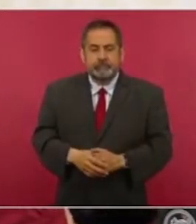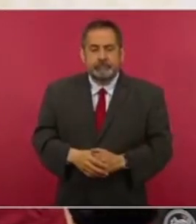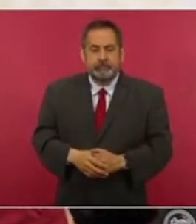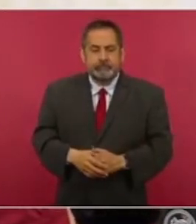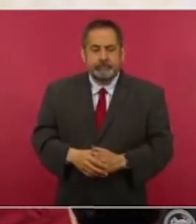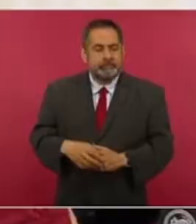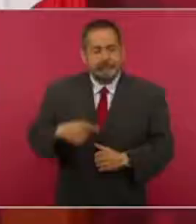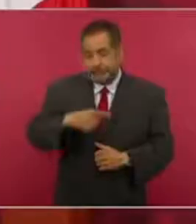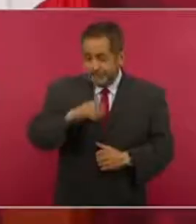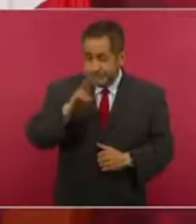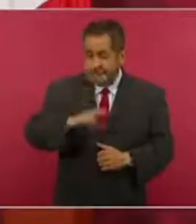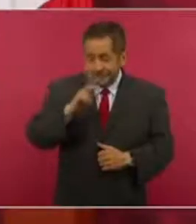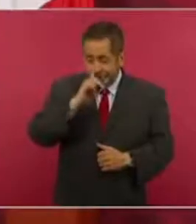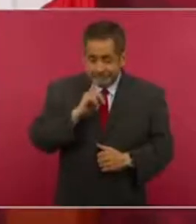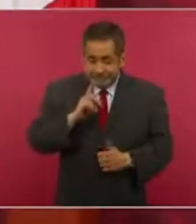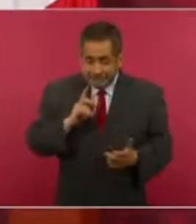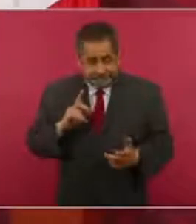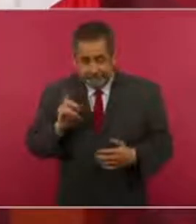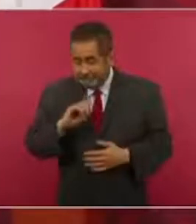Parece mentira, pero